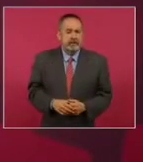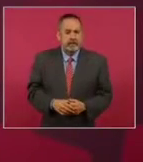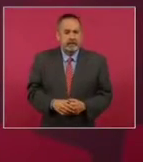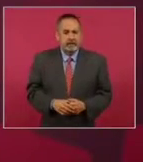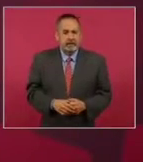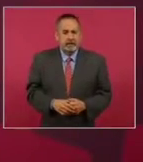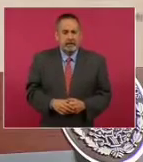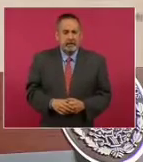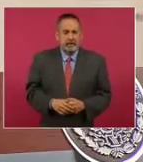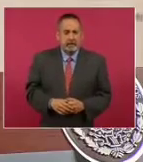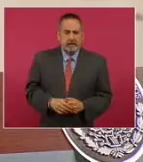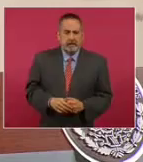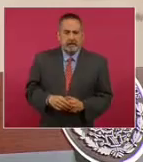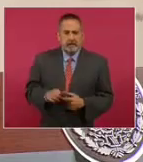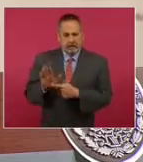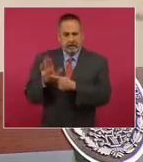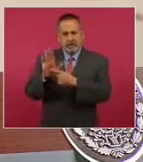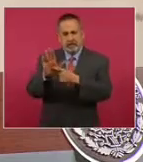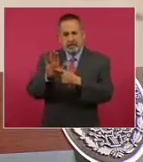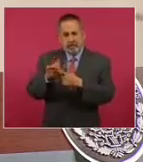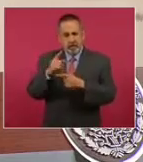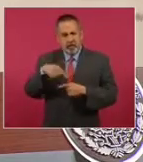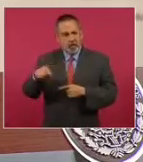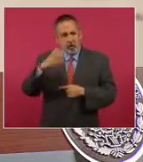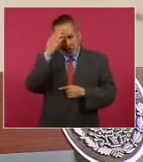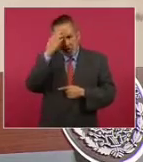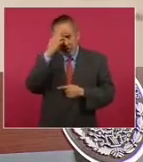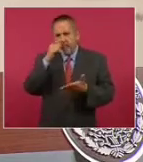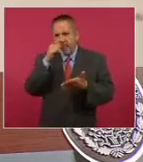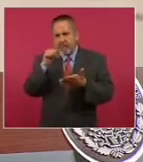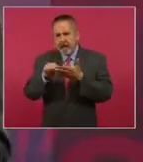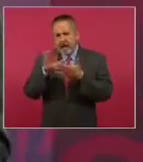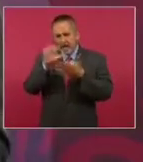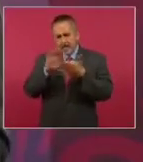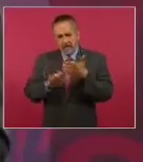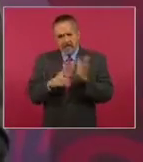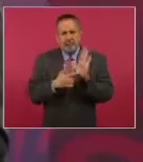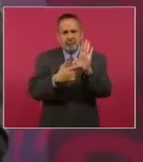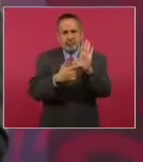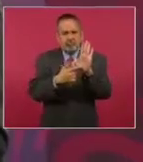les voy a dar a conocer el contenido de la carta